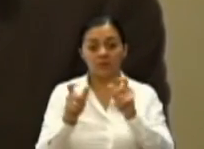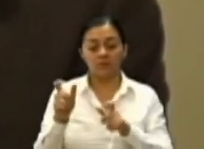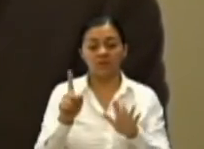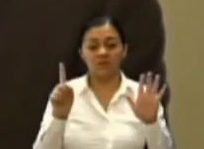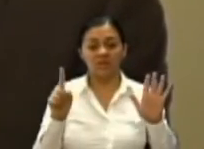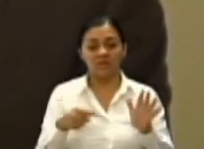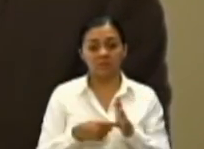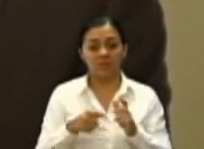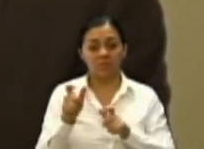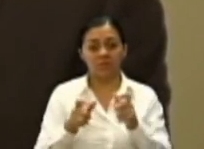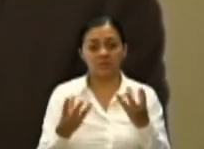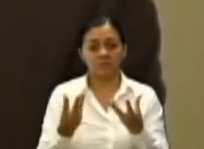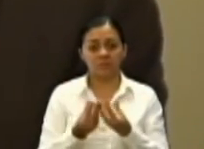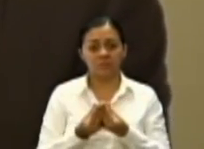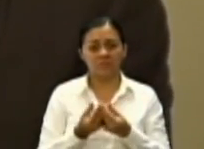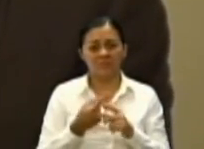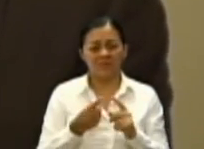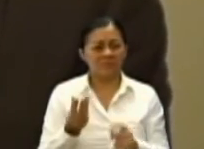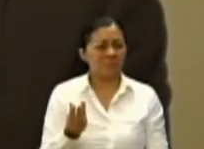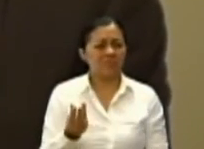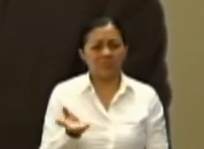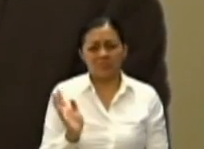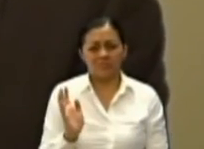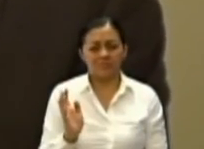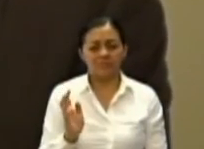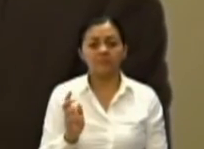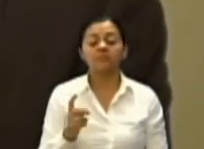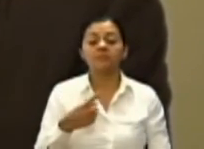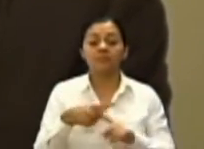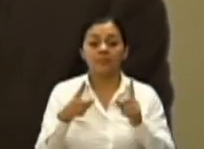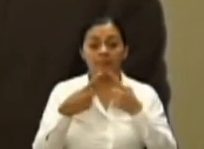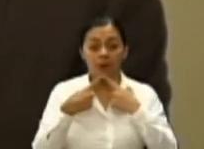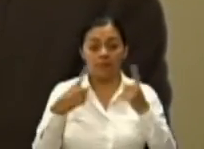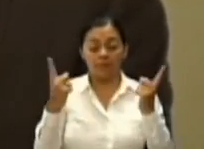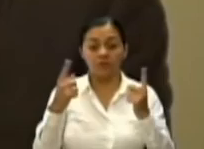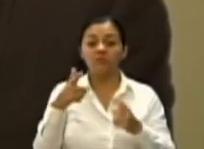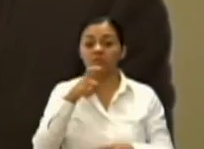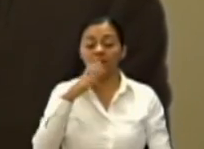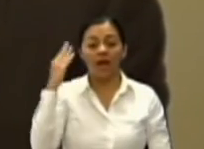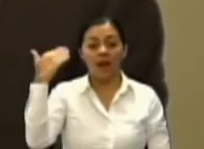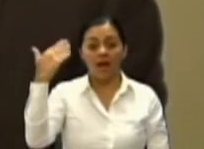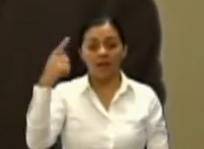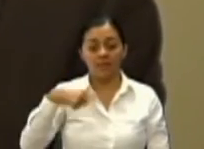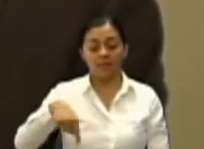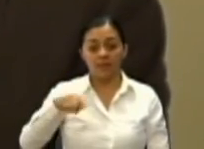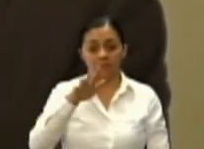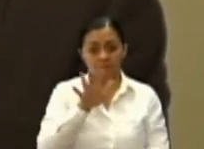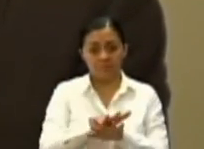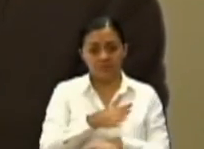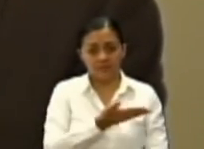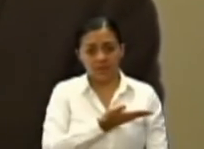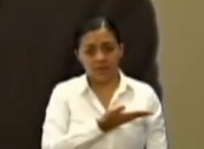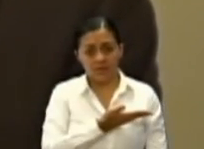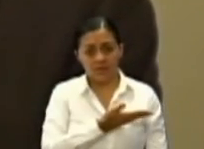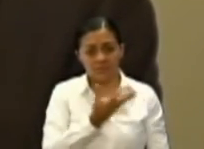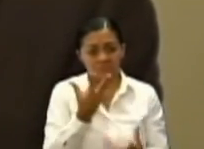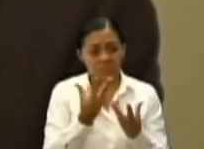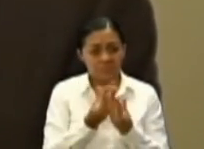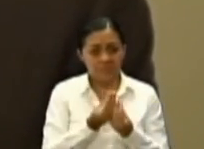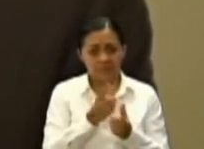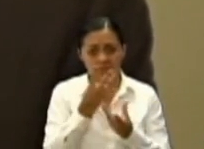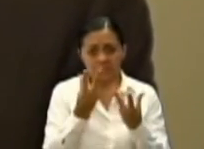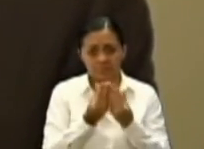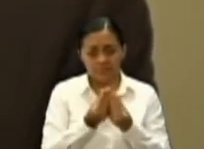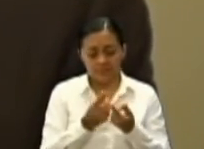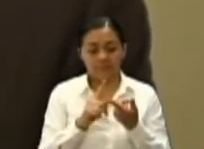no y eso no fue convocada por el alcalde socialcristiano de machala o es que la